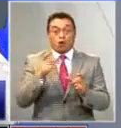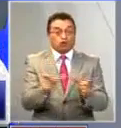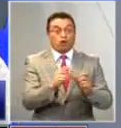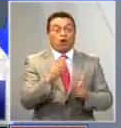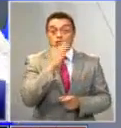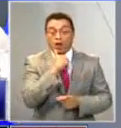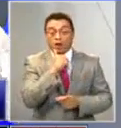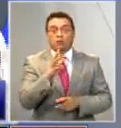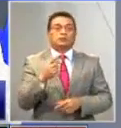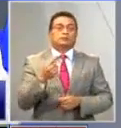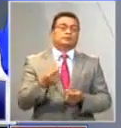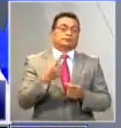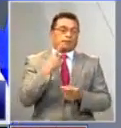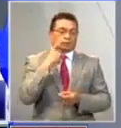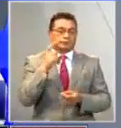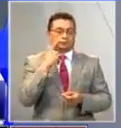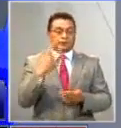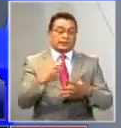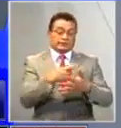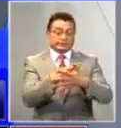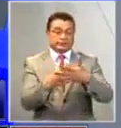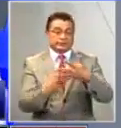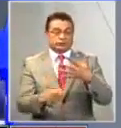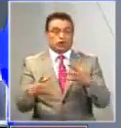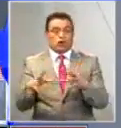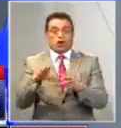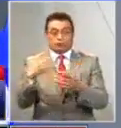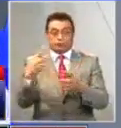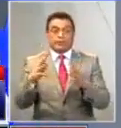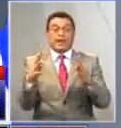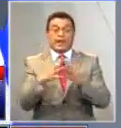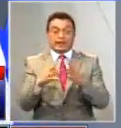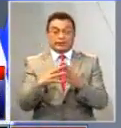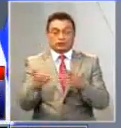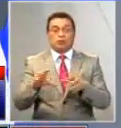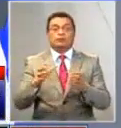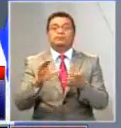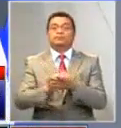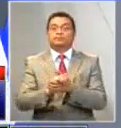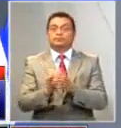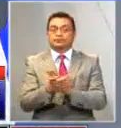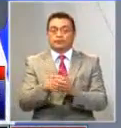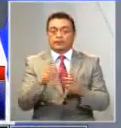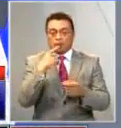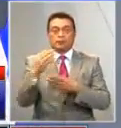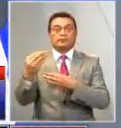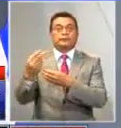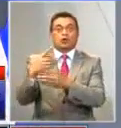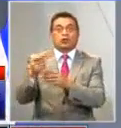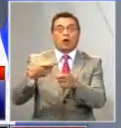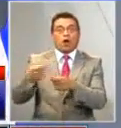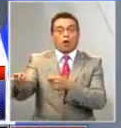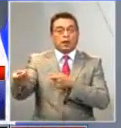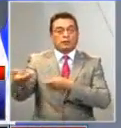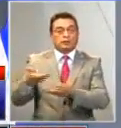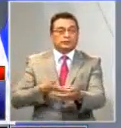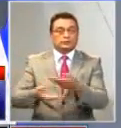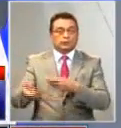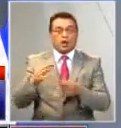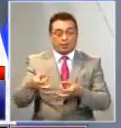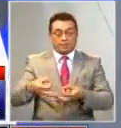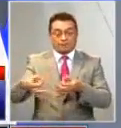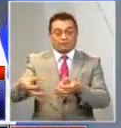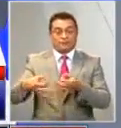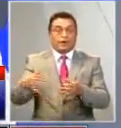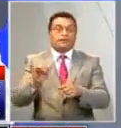que se maquinan cinco funcionarios del ejército, hoy día son cinco, con proveedores para finalmente presentando